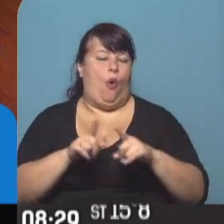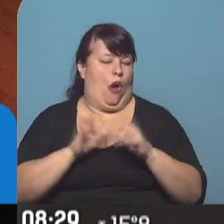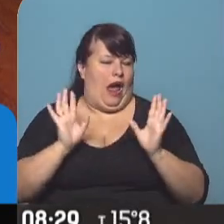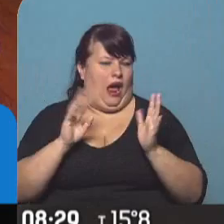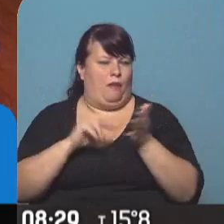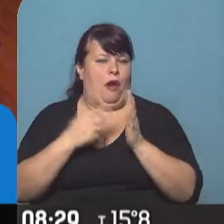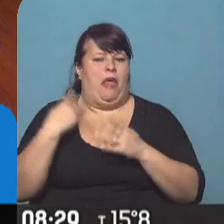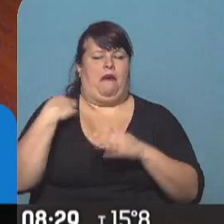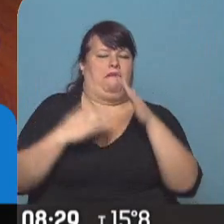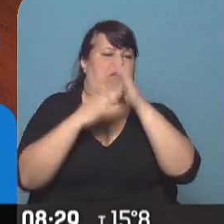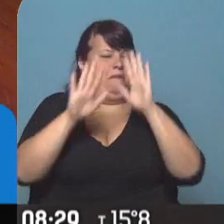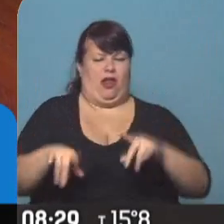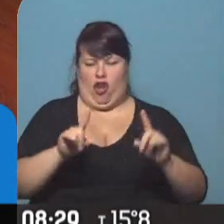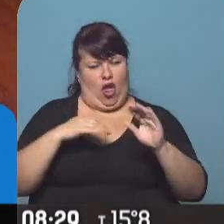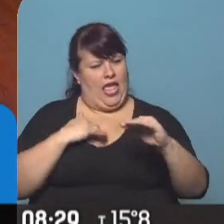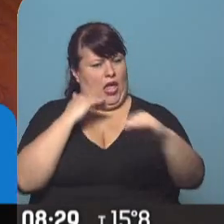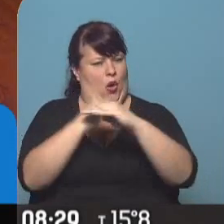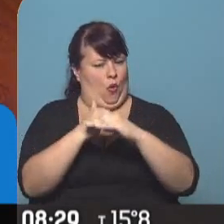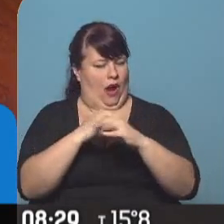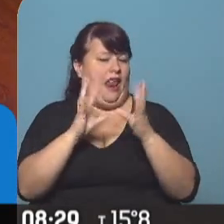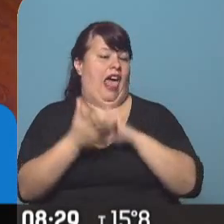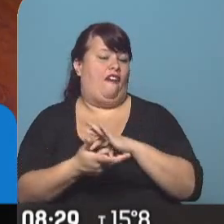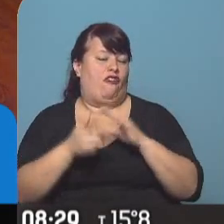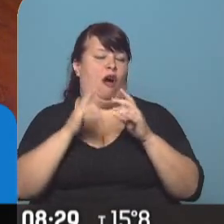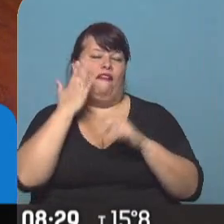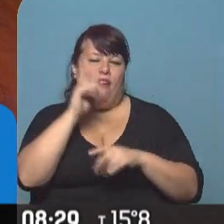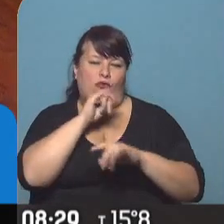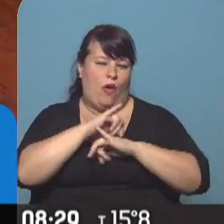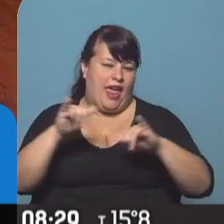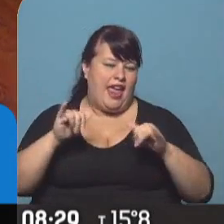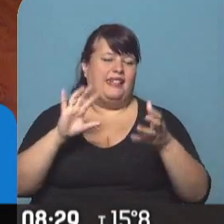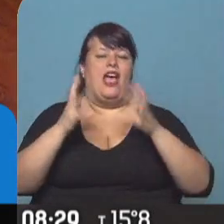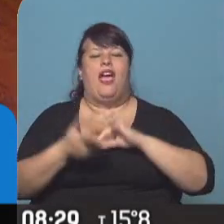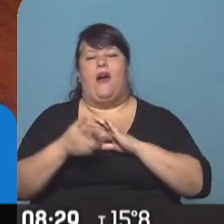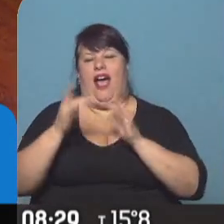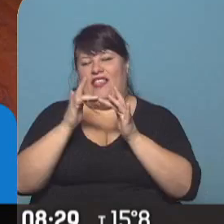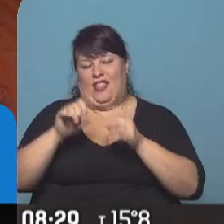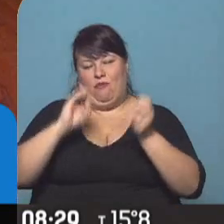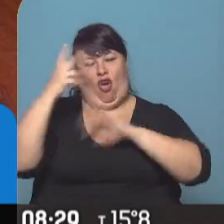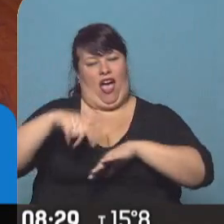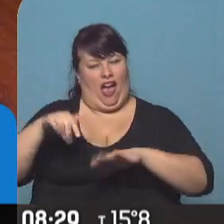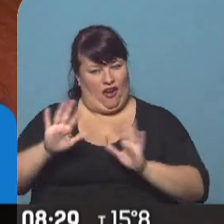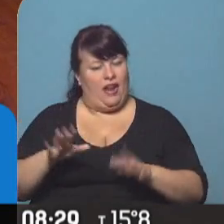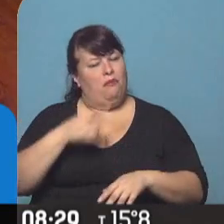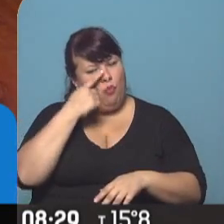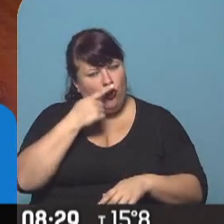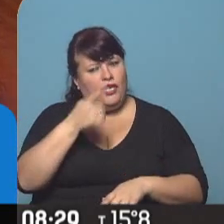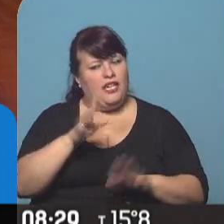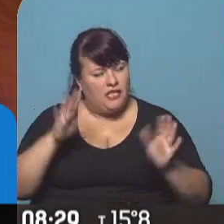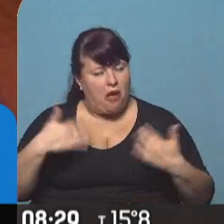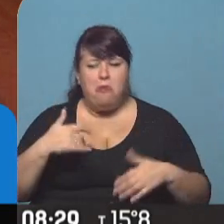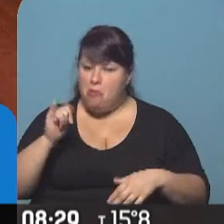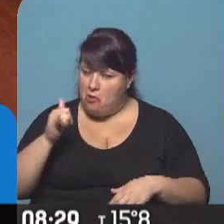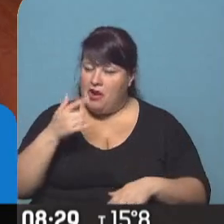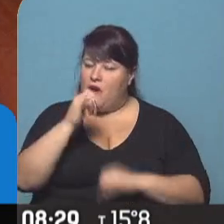diferencias de jerarquía más acordes a la estética de las redes sociales y la estética de este tiempo interesante interesante lo que